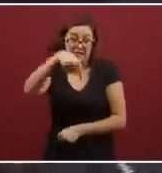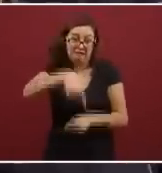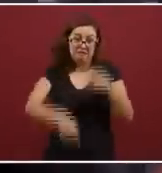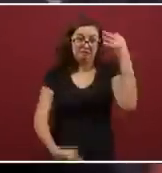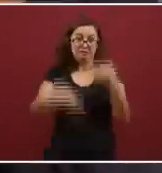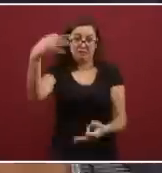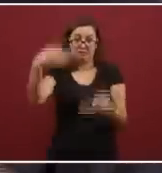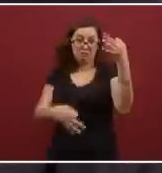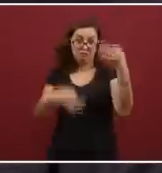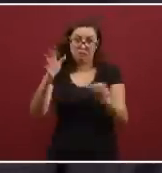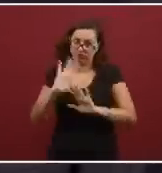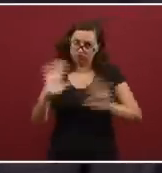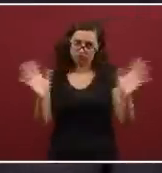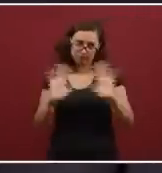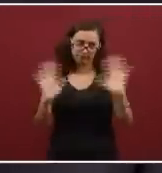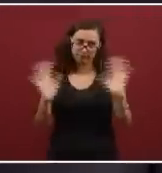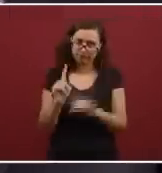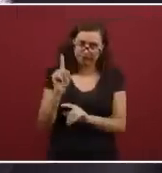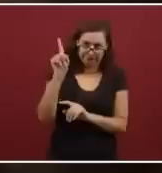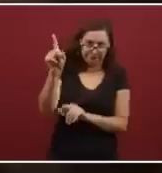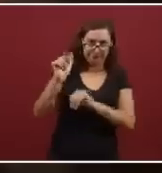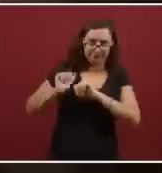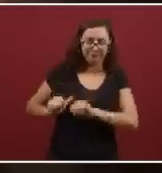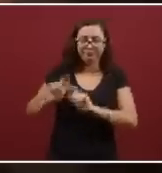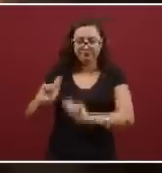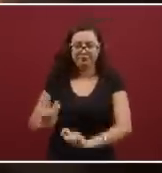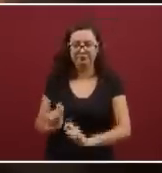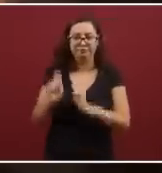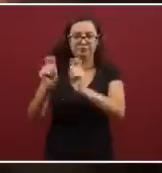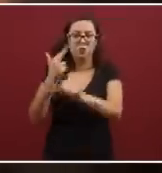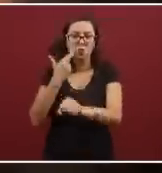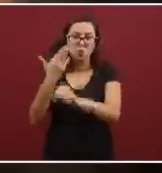sea, eso corresponde a las autoridades